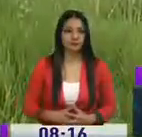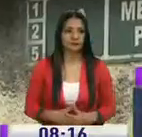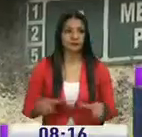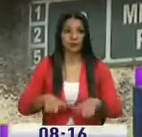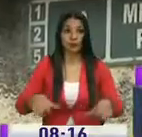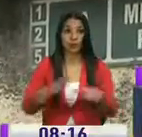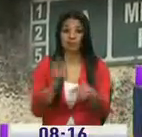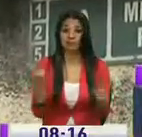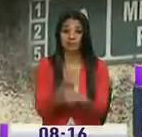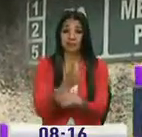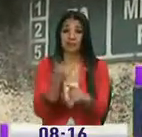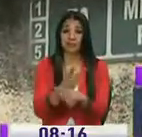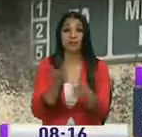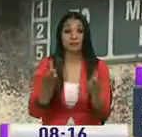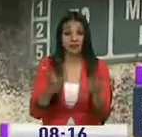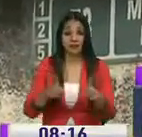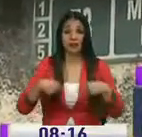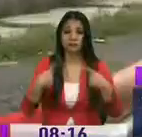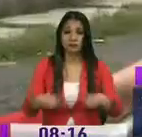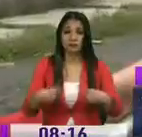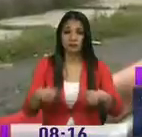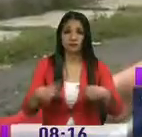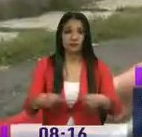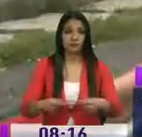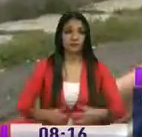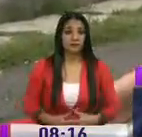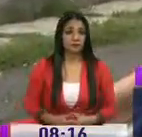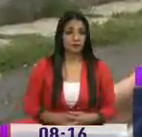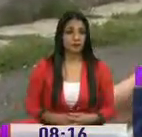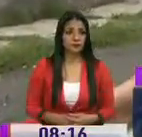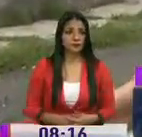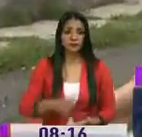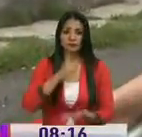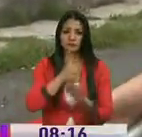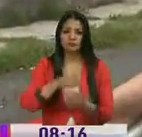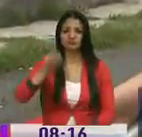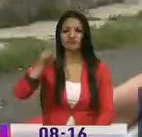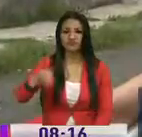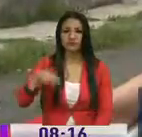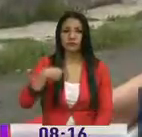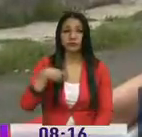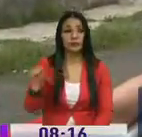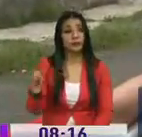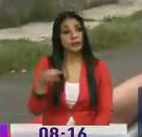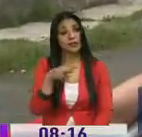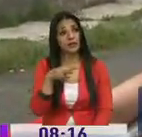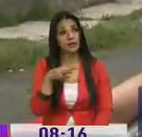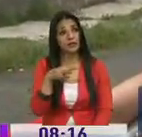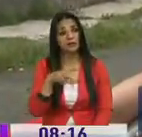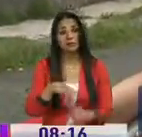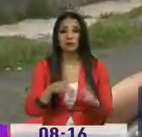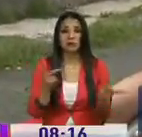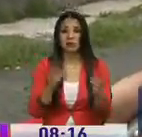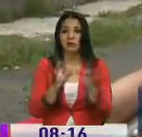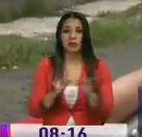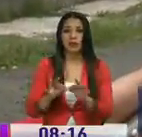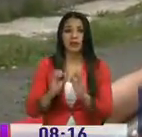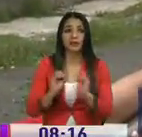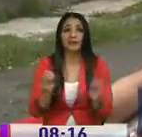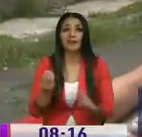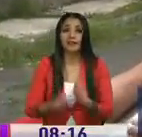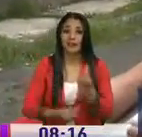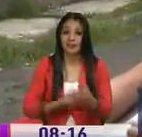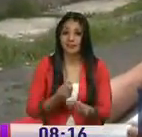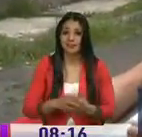también expande todos los días la verdad que si aún no pasa los ve pero realmente no no puede hacer nada y es